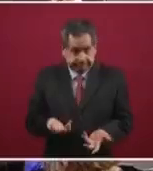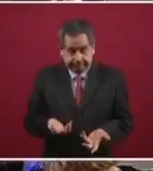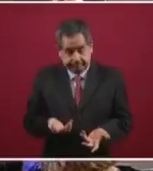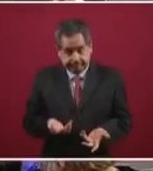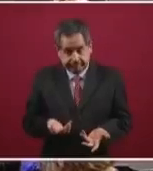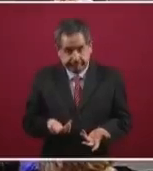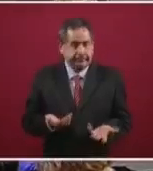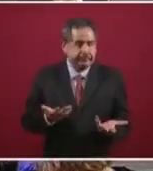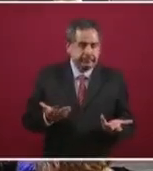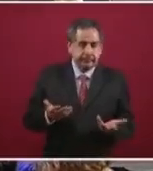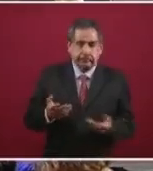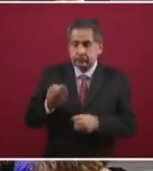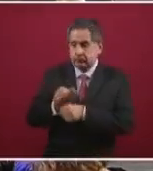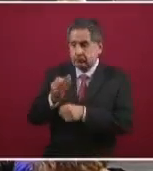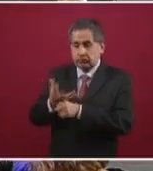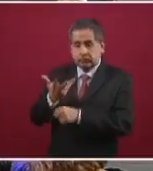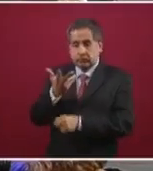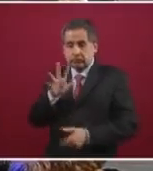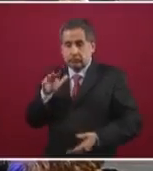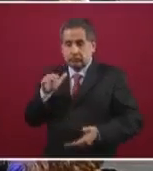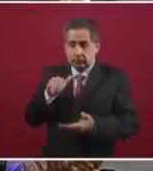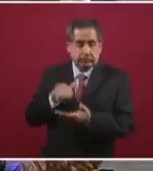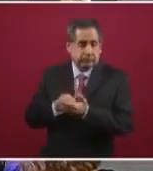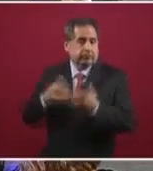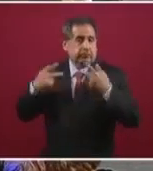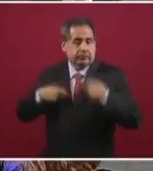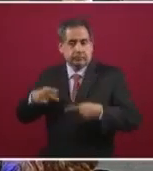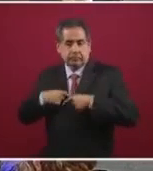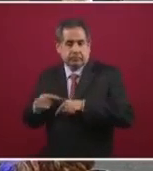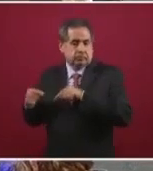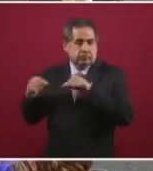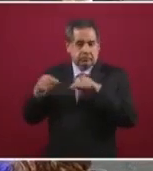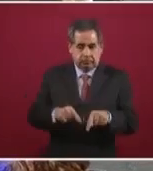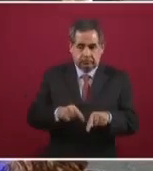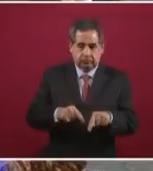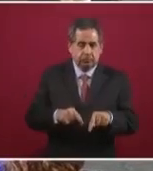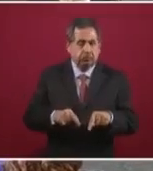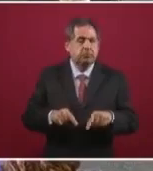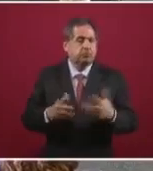Aquí, de 10,000 efectivos, ya